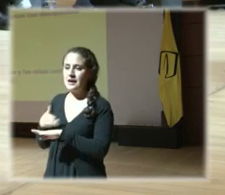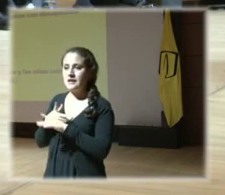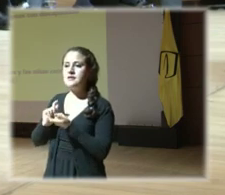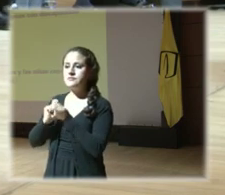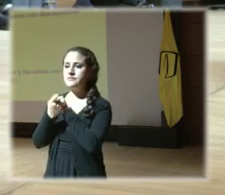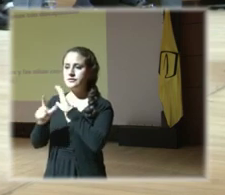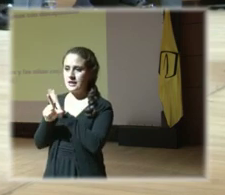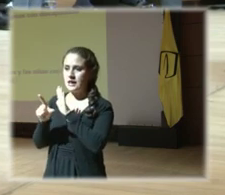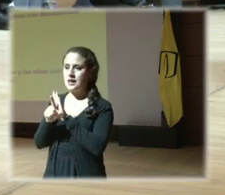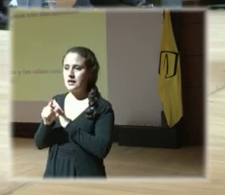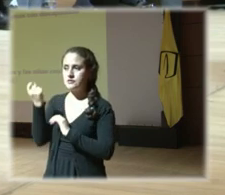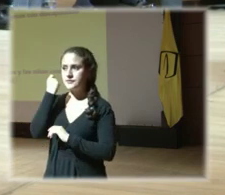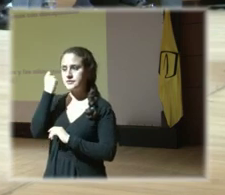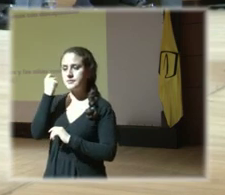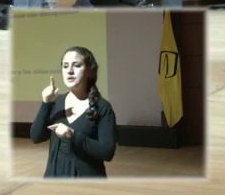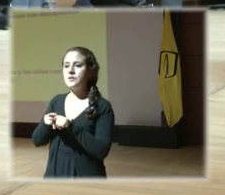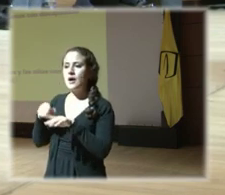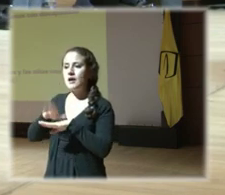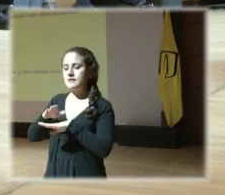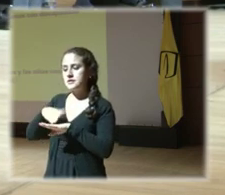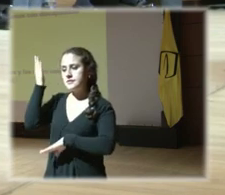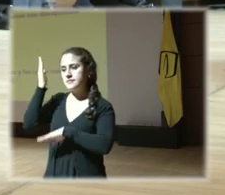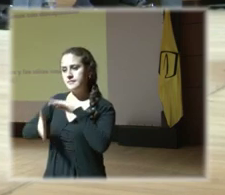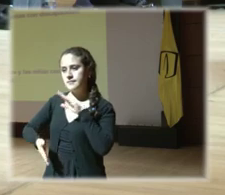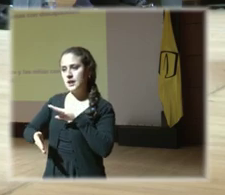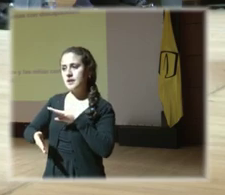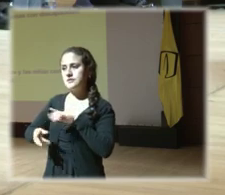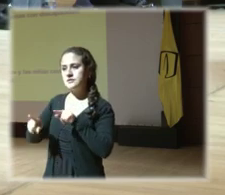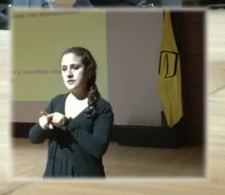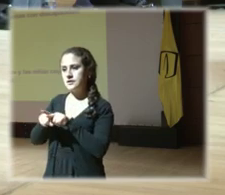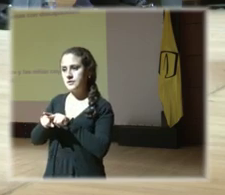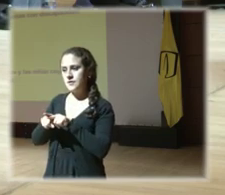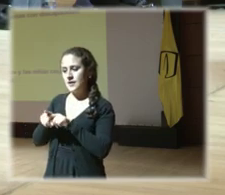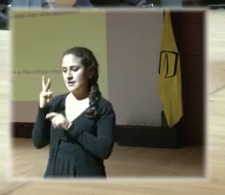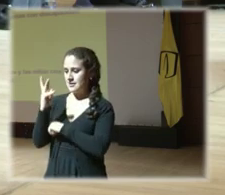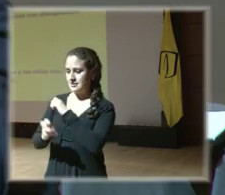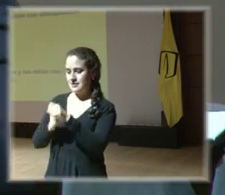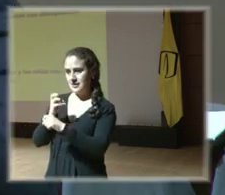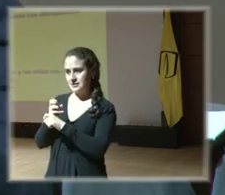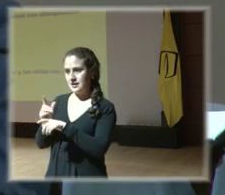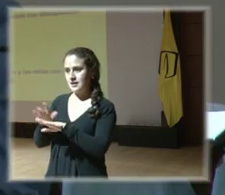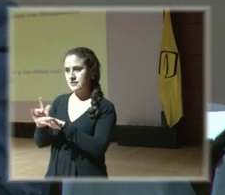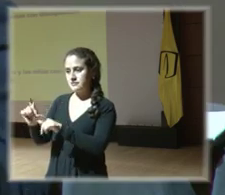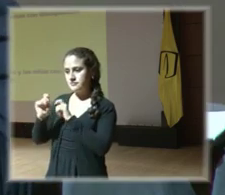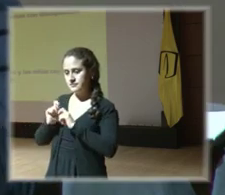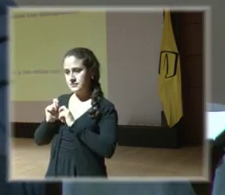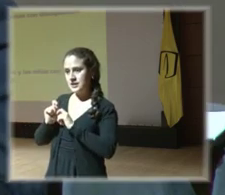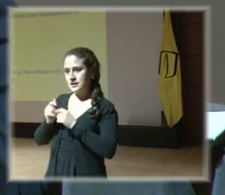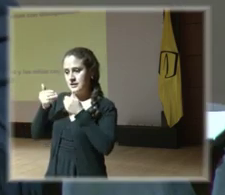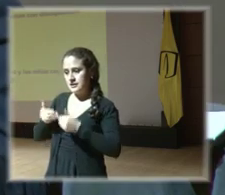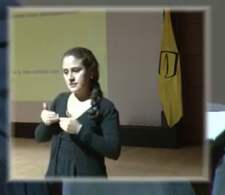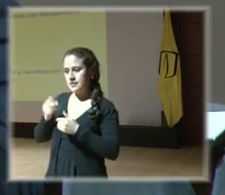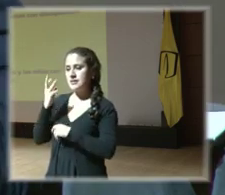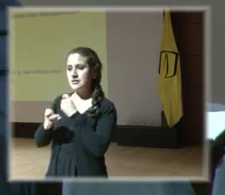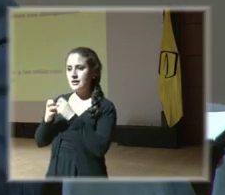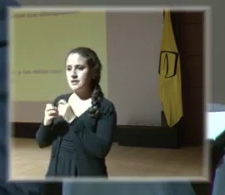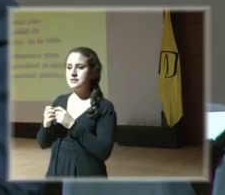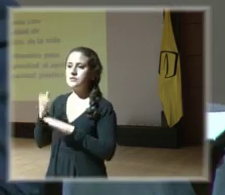reforma legal muy recientemente que establece un plazo, digamos, un plazo legal de 3 años de revisión de toda sentencia de incapacidad o